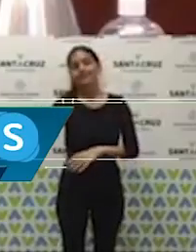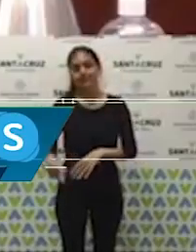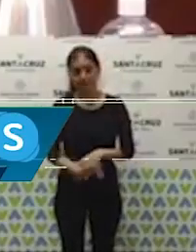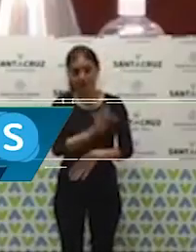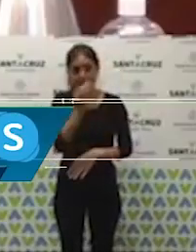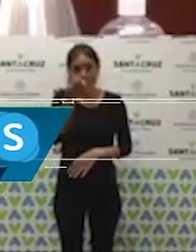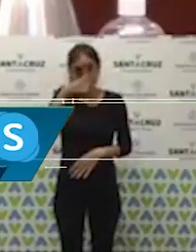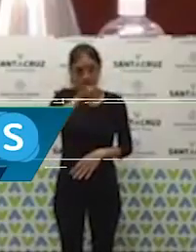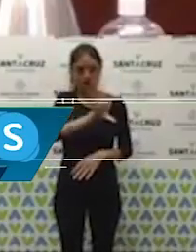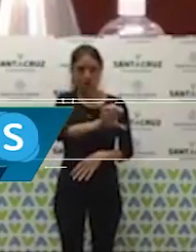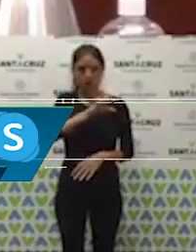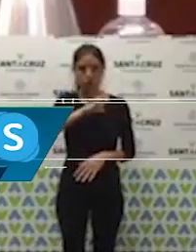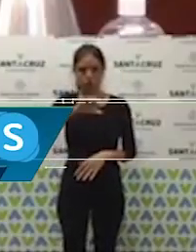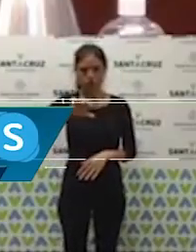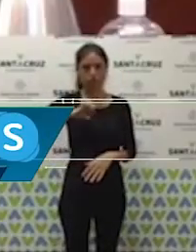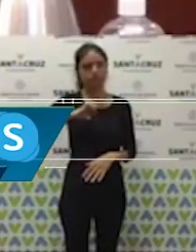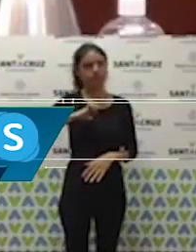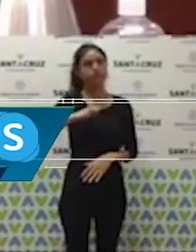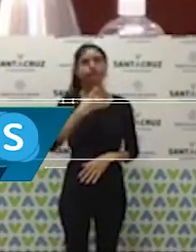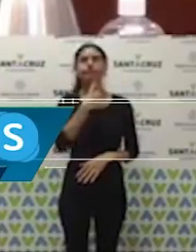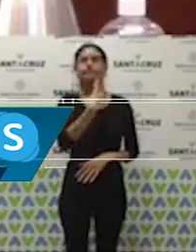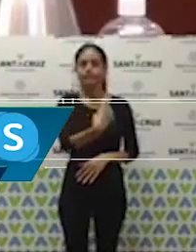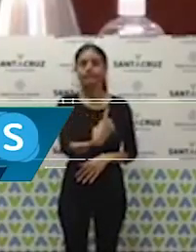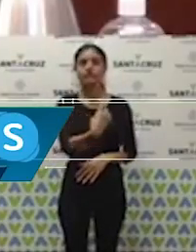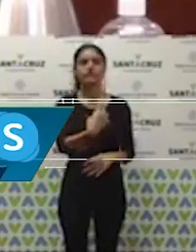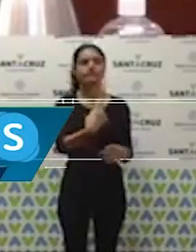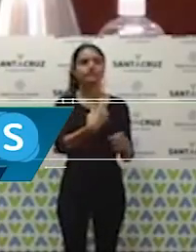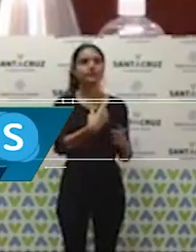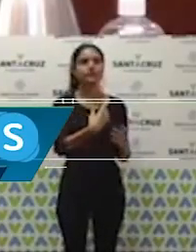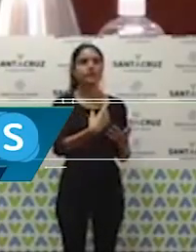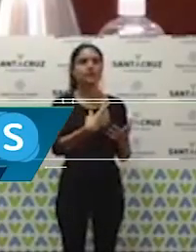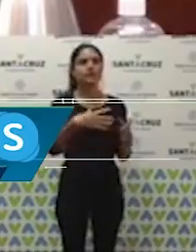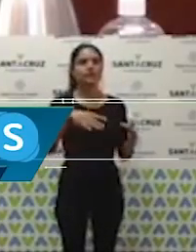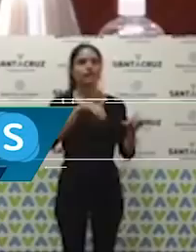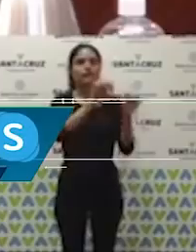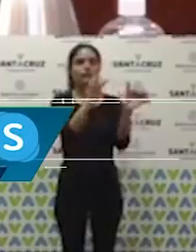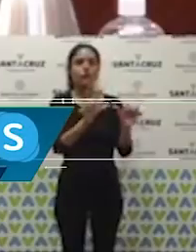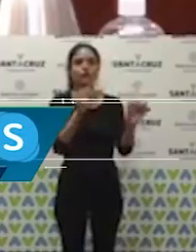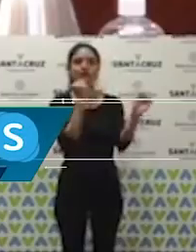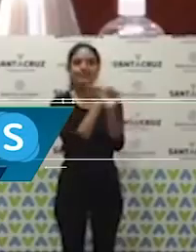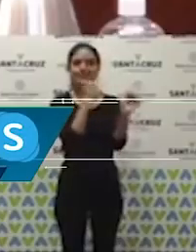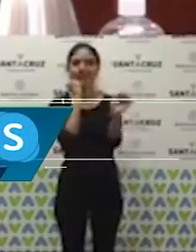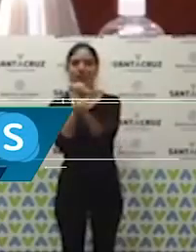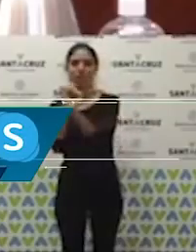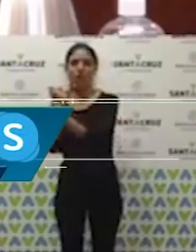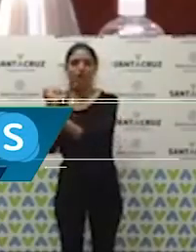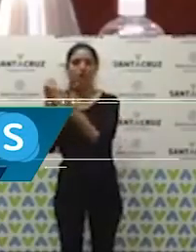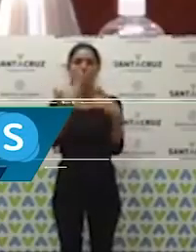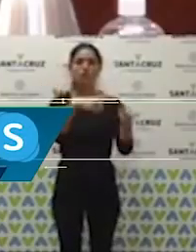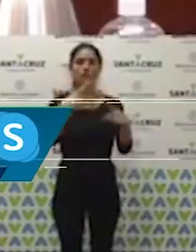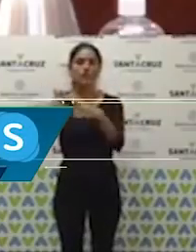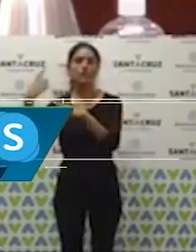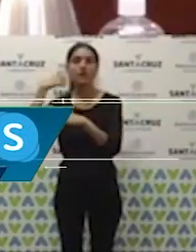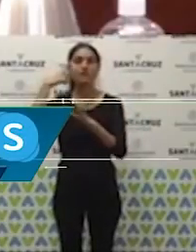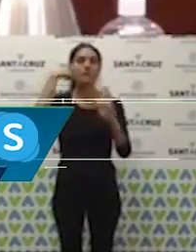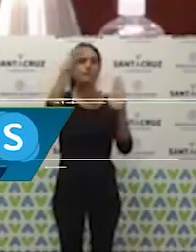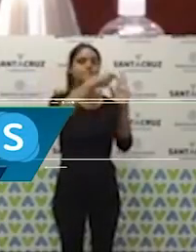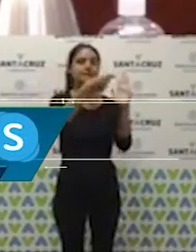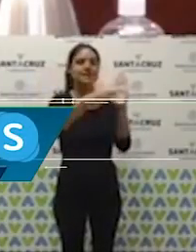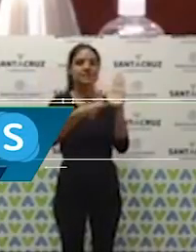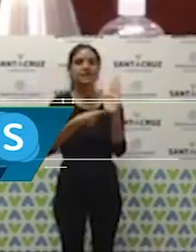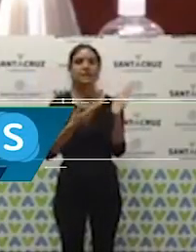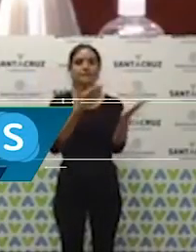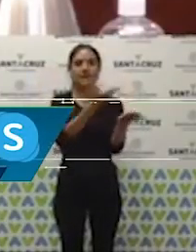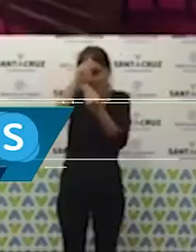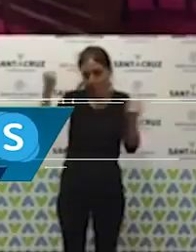este asunto. La moción sale el día 14, diga lo que diga, aunque intenten esa jugarreta del artículo 197